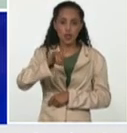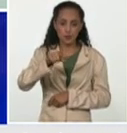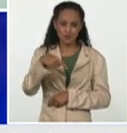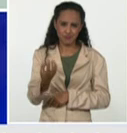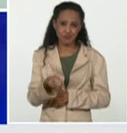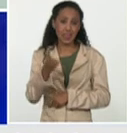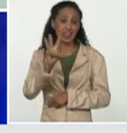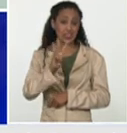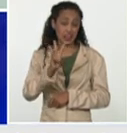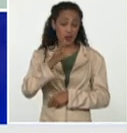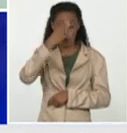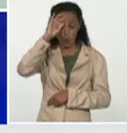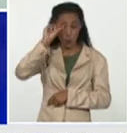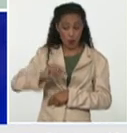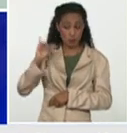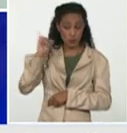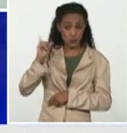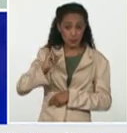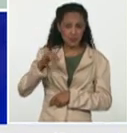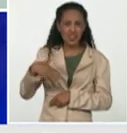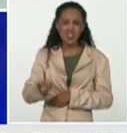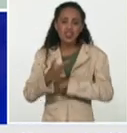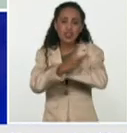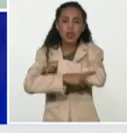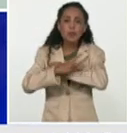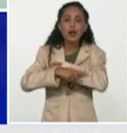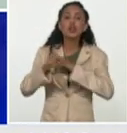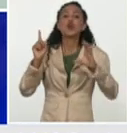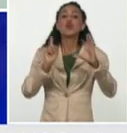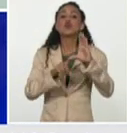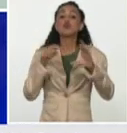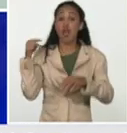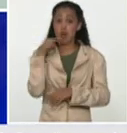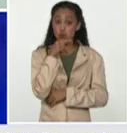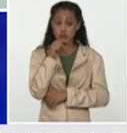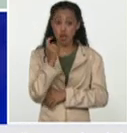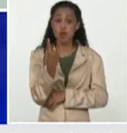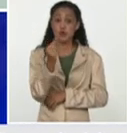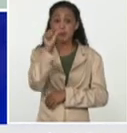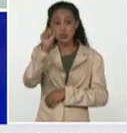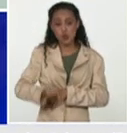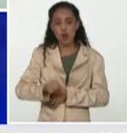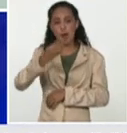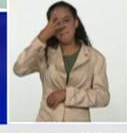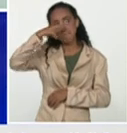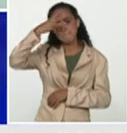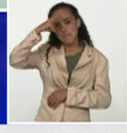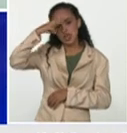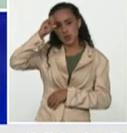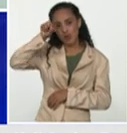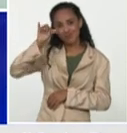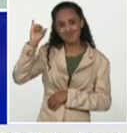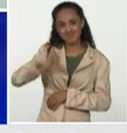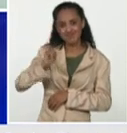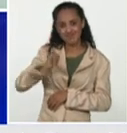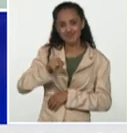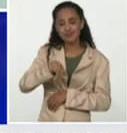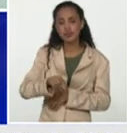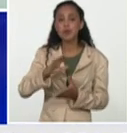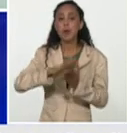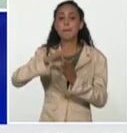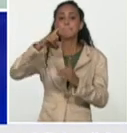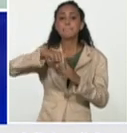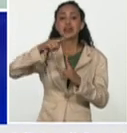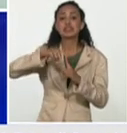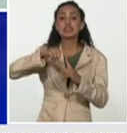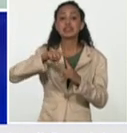cubanos procedentes de Rusia y 1 de México. En Matanzas se diagnostican 3 casos importados, los 3